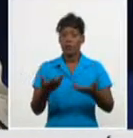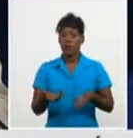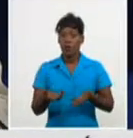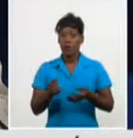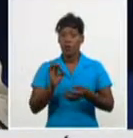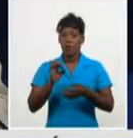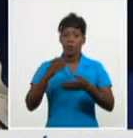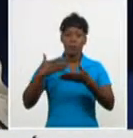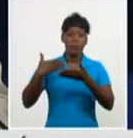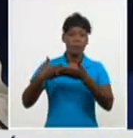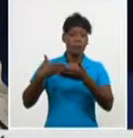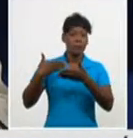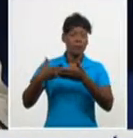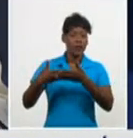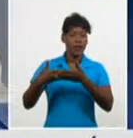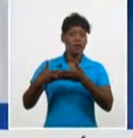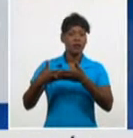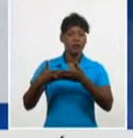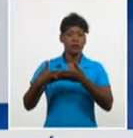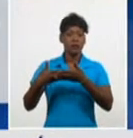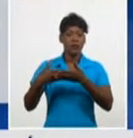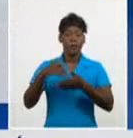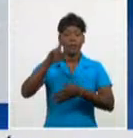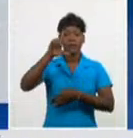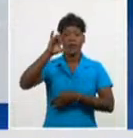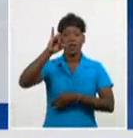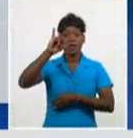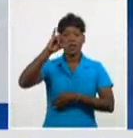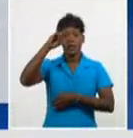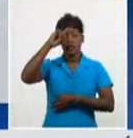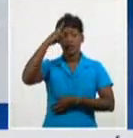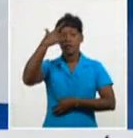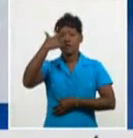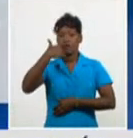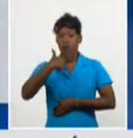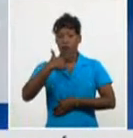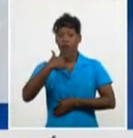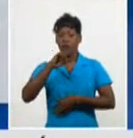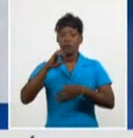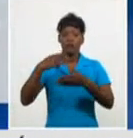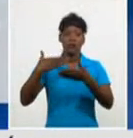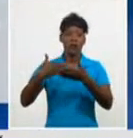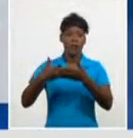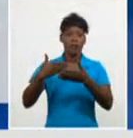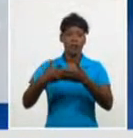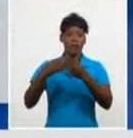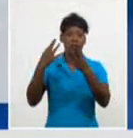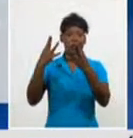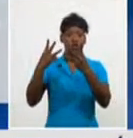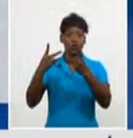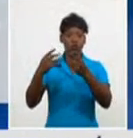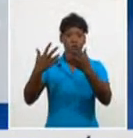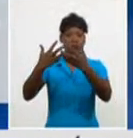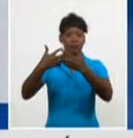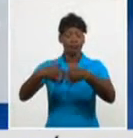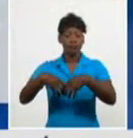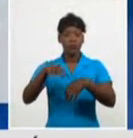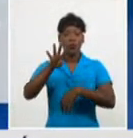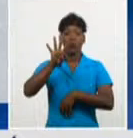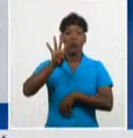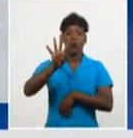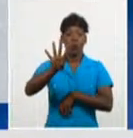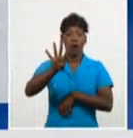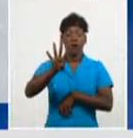empresa constructora de La Lisa, la empresa constructora número 4, y de hecho está afectado